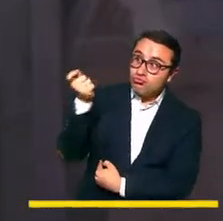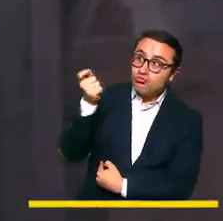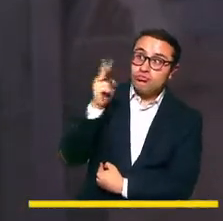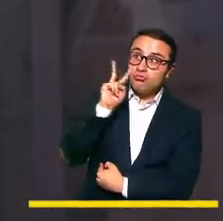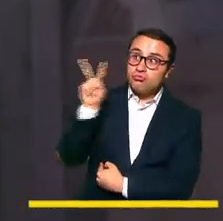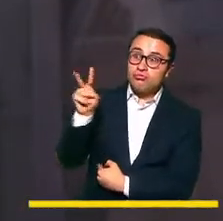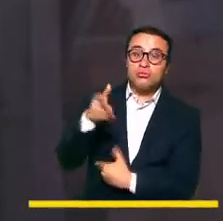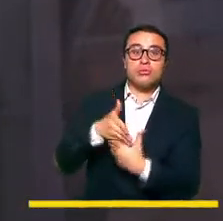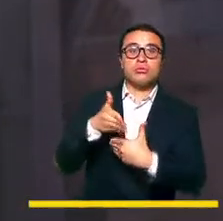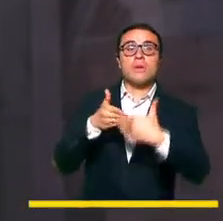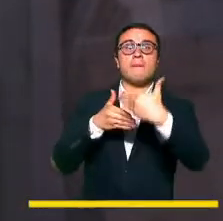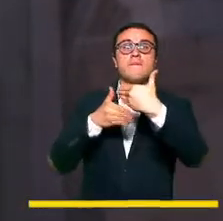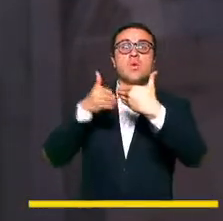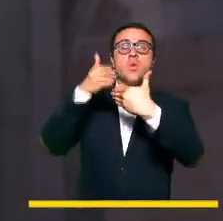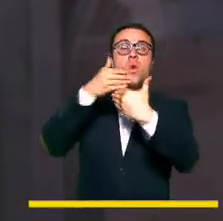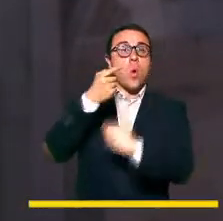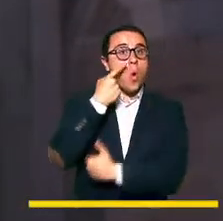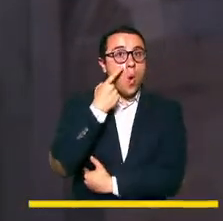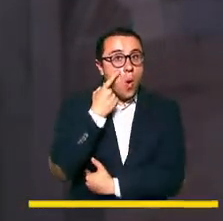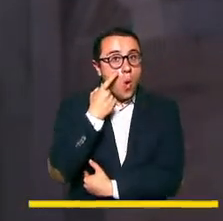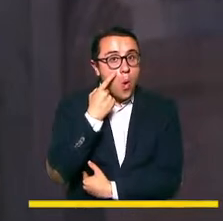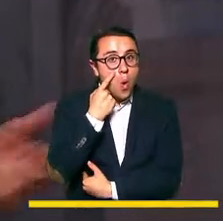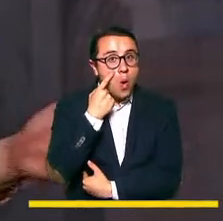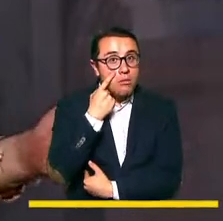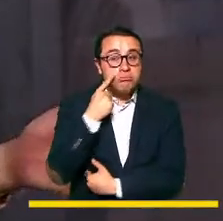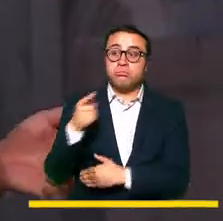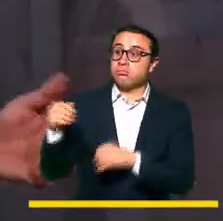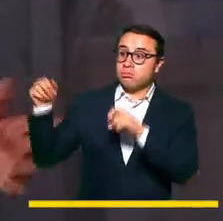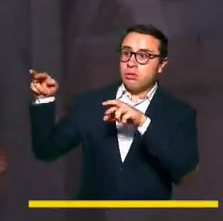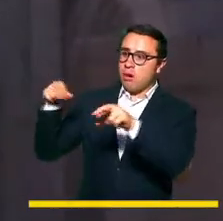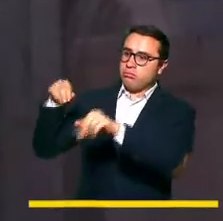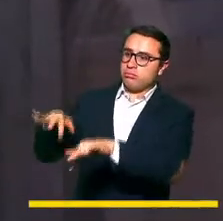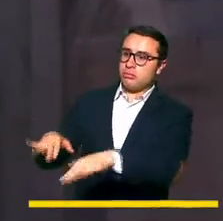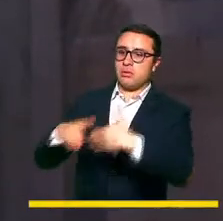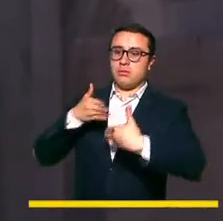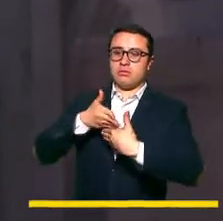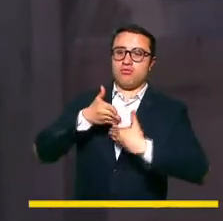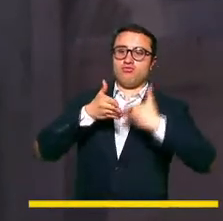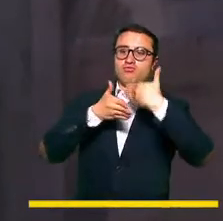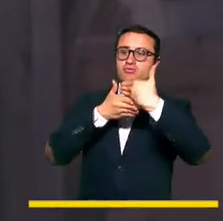Ojo, cada vez está más demostrado que el muro no nos sirve.